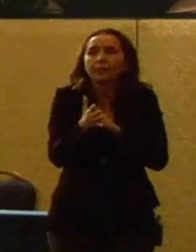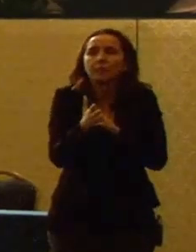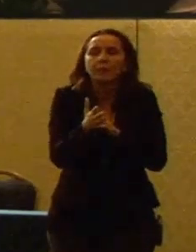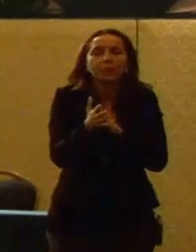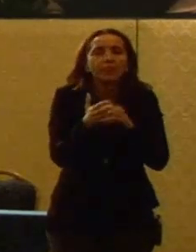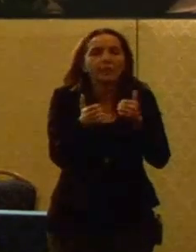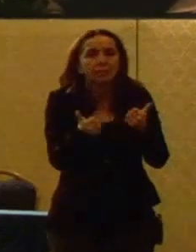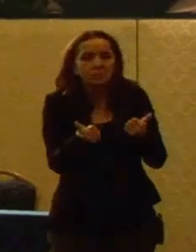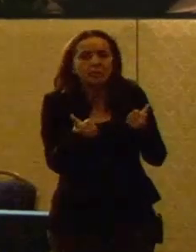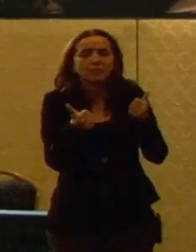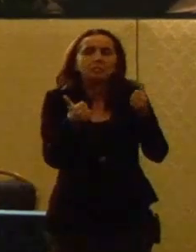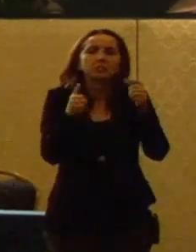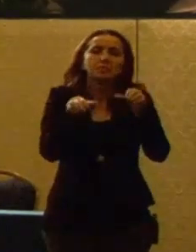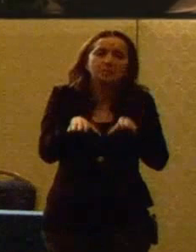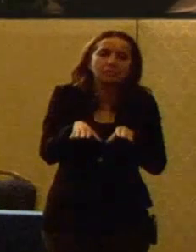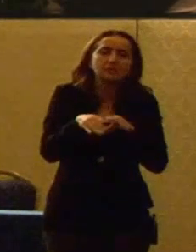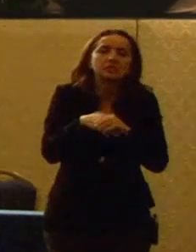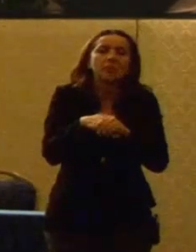es casi seguro,